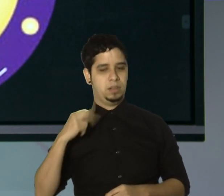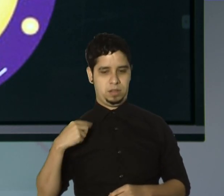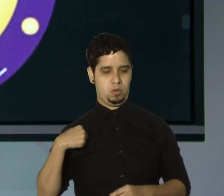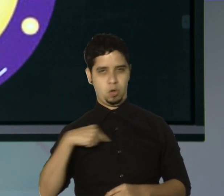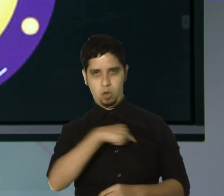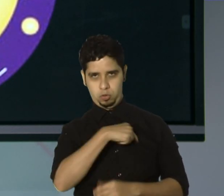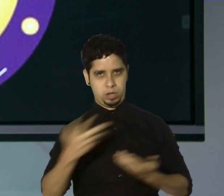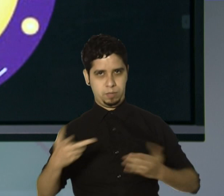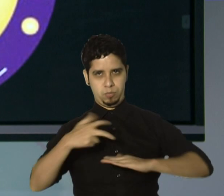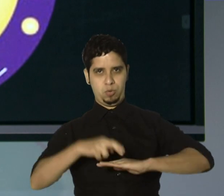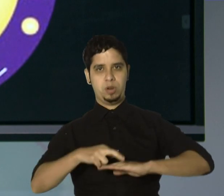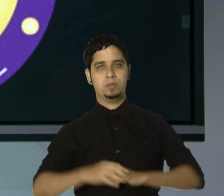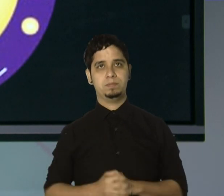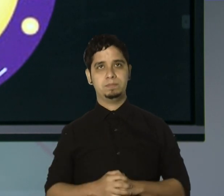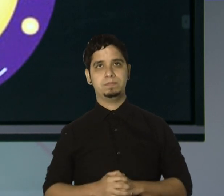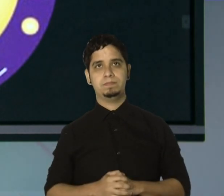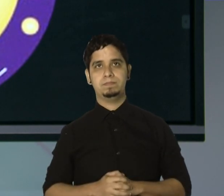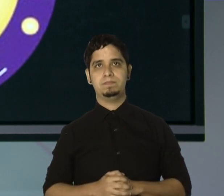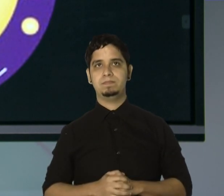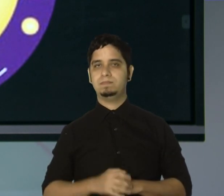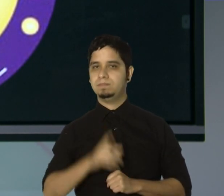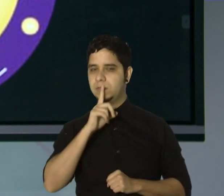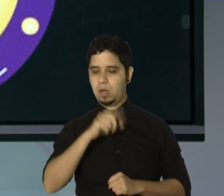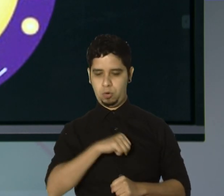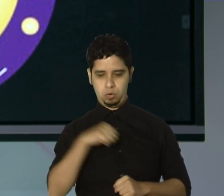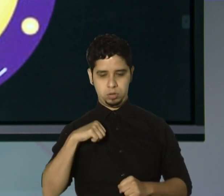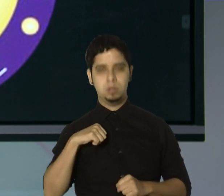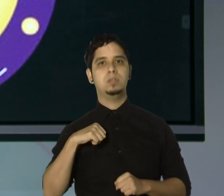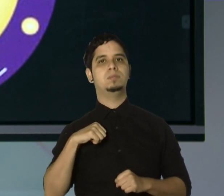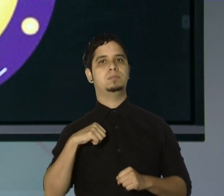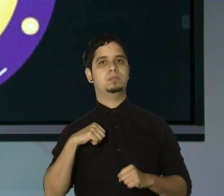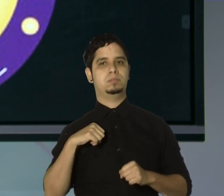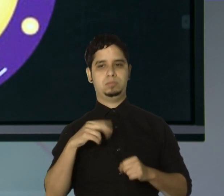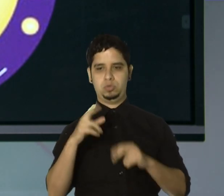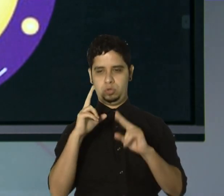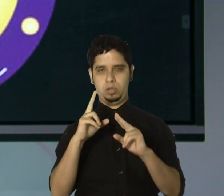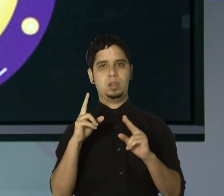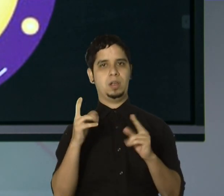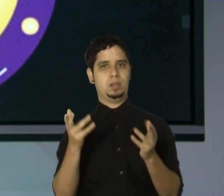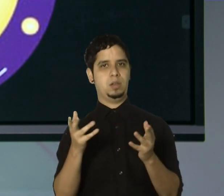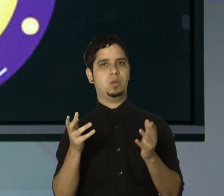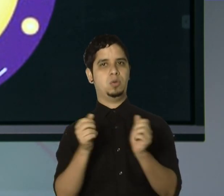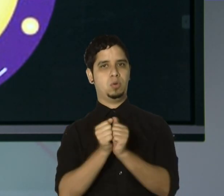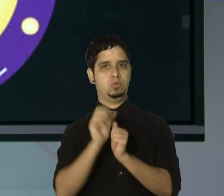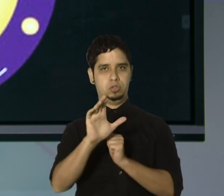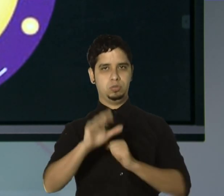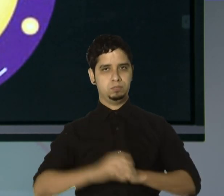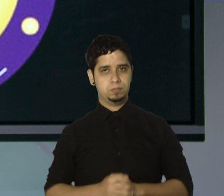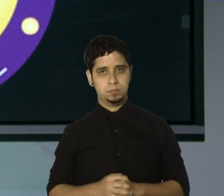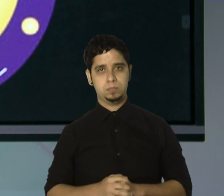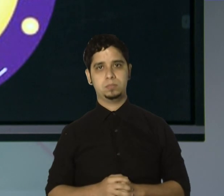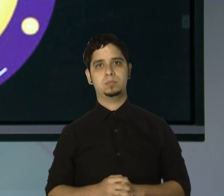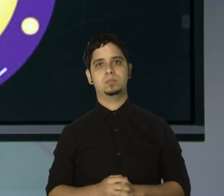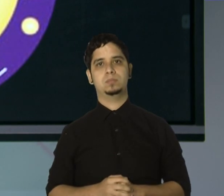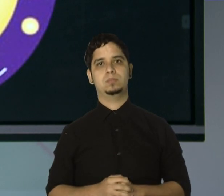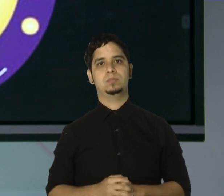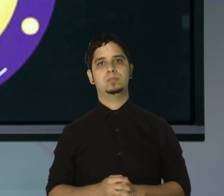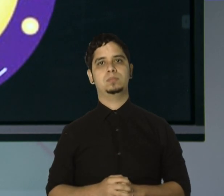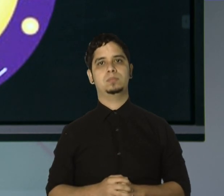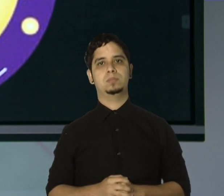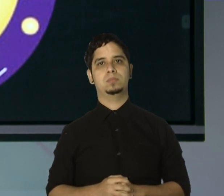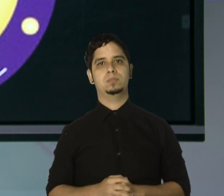país. De verdad, para mí ha sido un orgullo poder tener este honor de estar aquí junto a su lado. Hoy nos trae